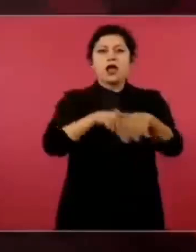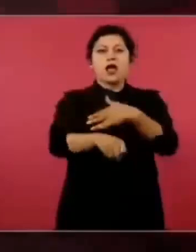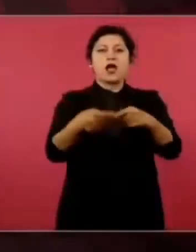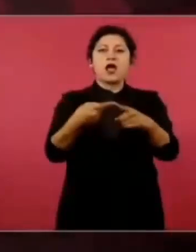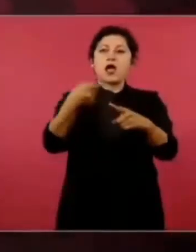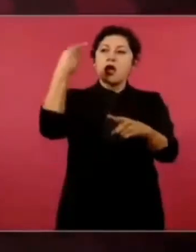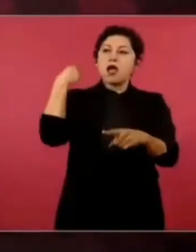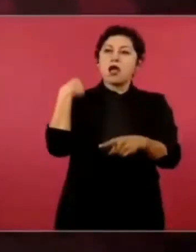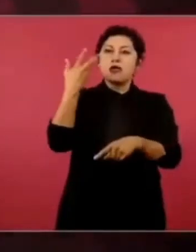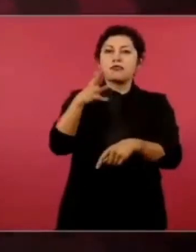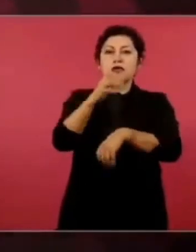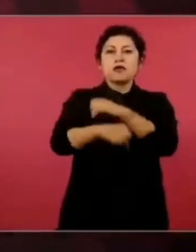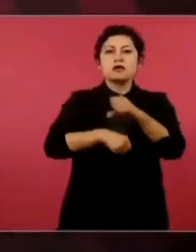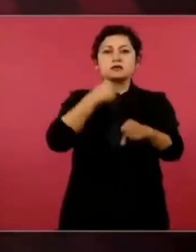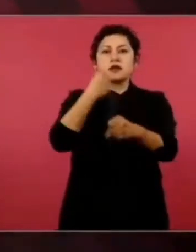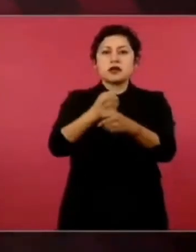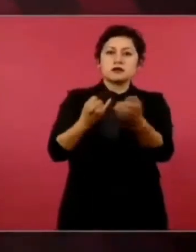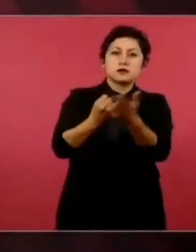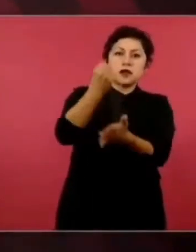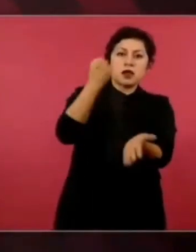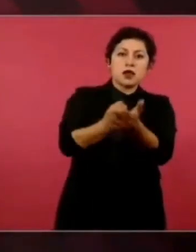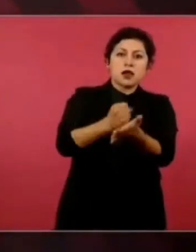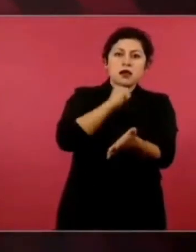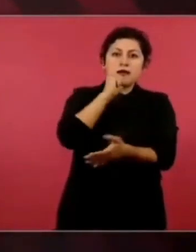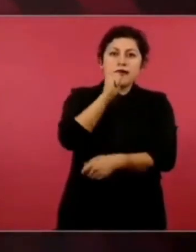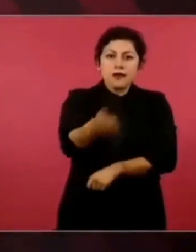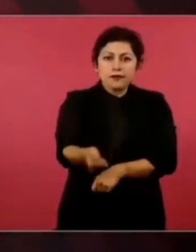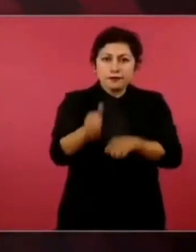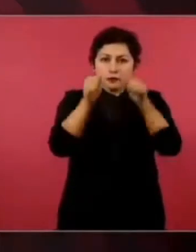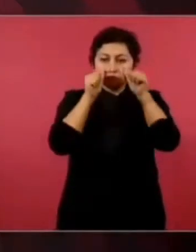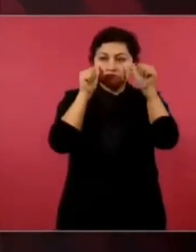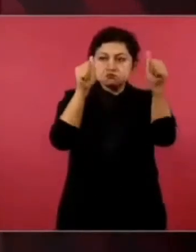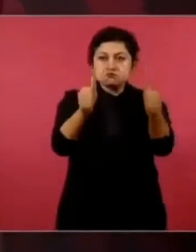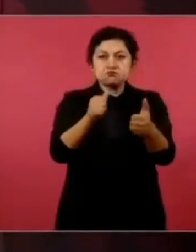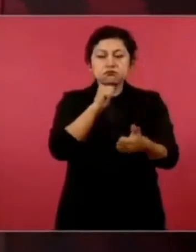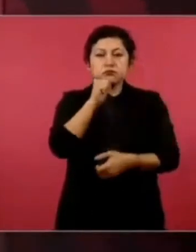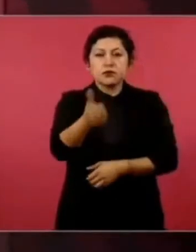y no han sido sentenciados?